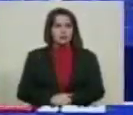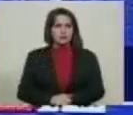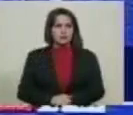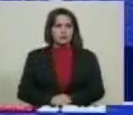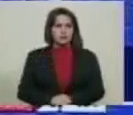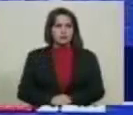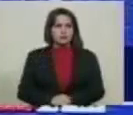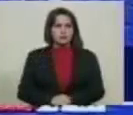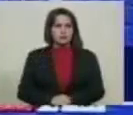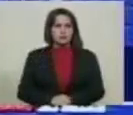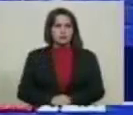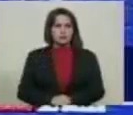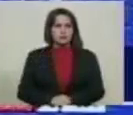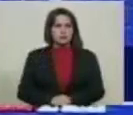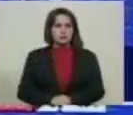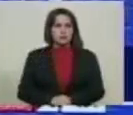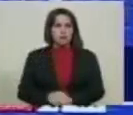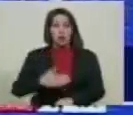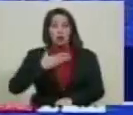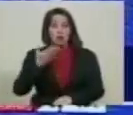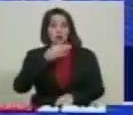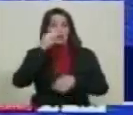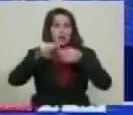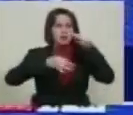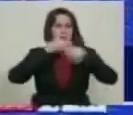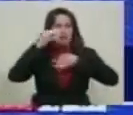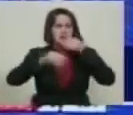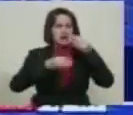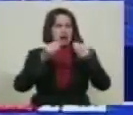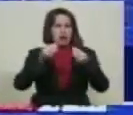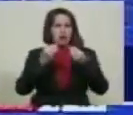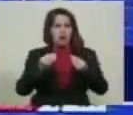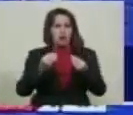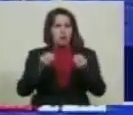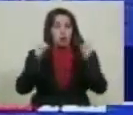y es por eso que se puede explicar el milagro de la revolución bolivariana.